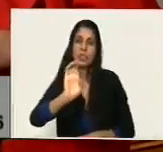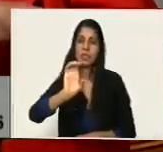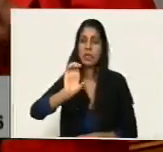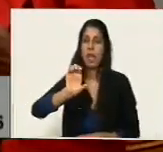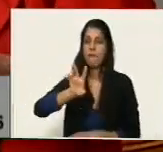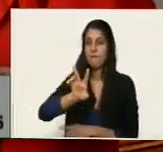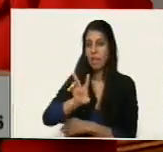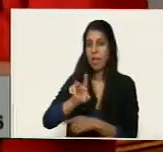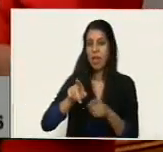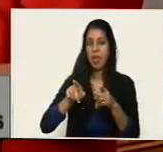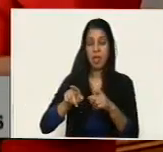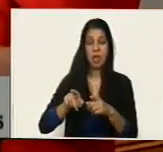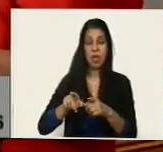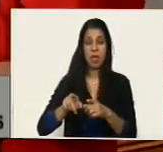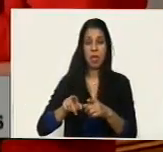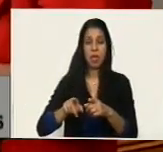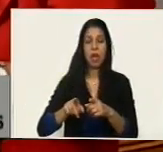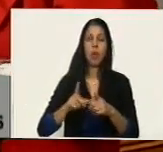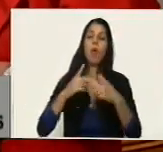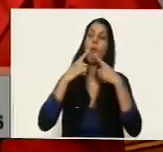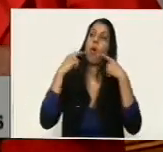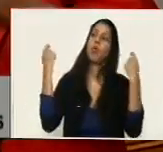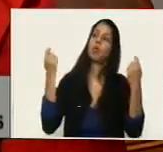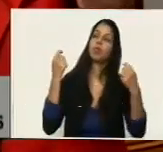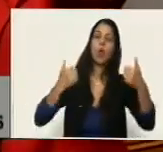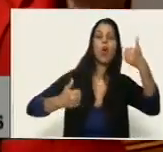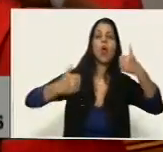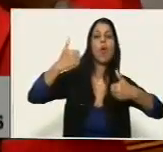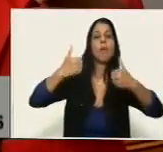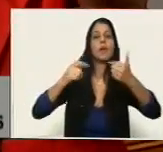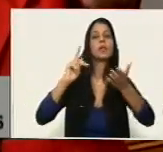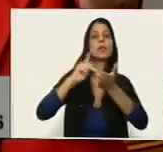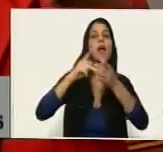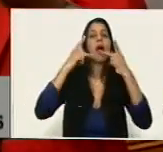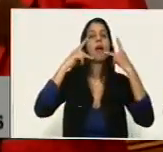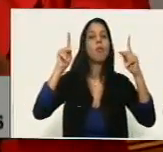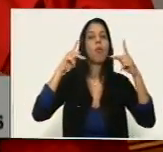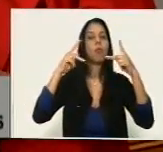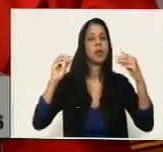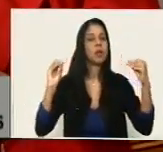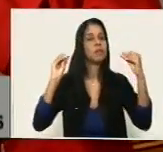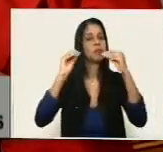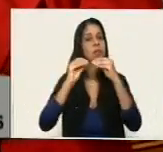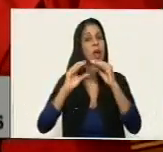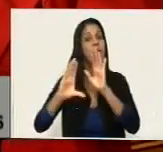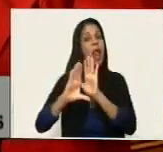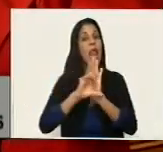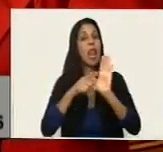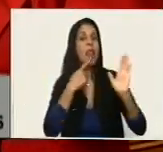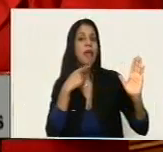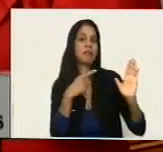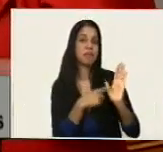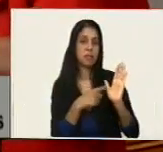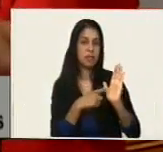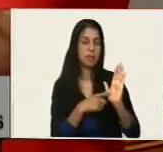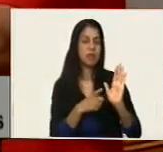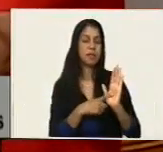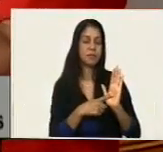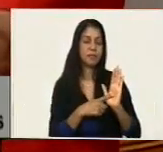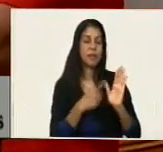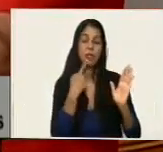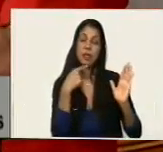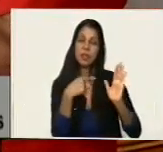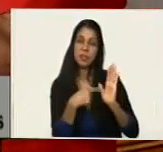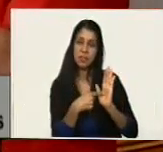una especie de concurso público establecido en la ley del Banco Central de Venezuela. Allí se establecen